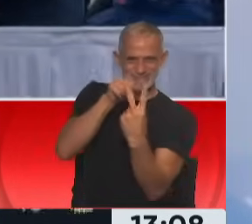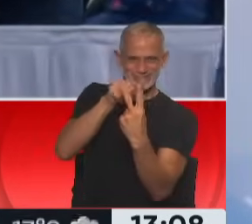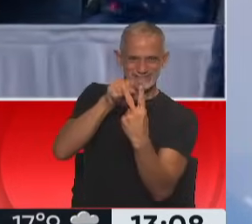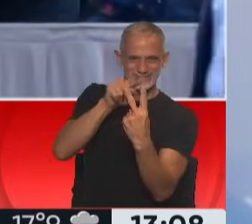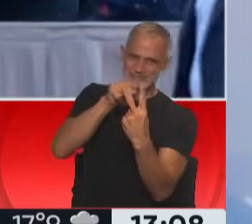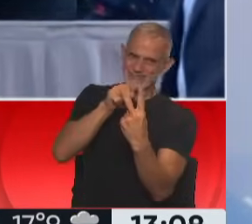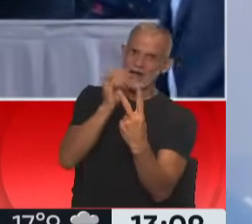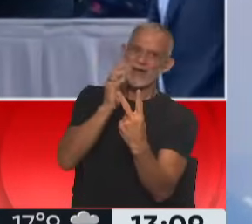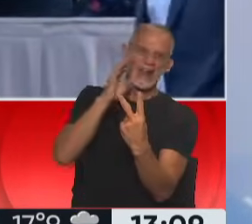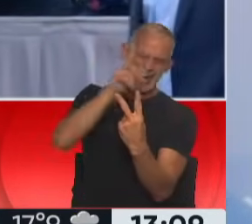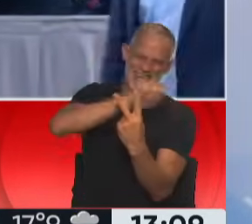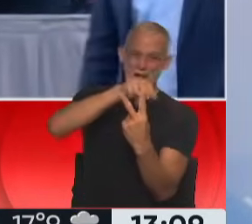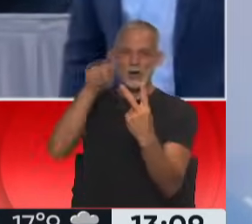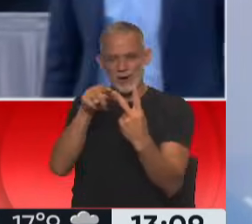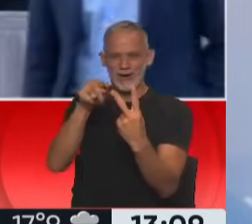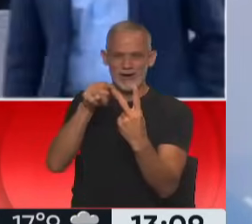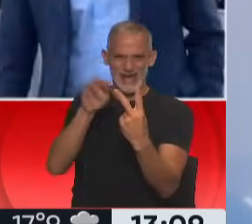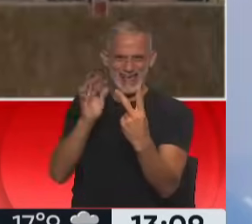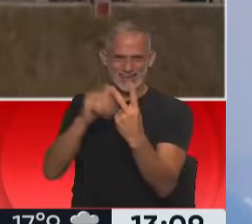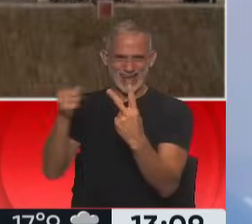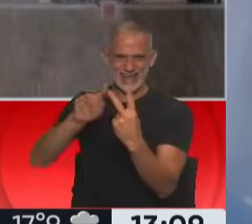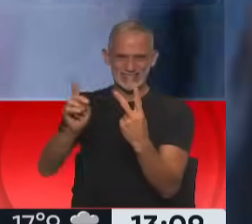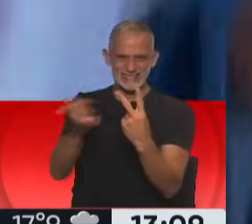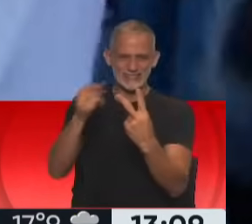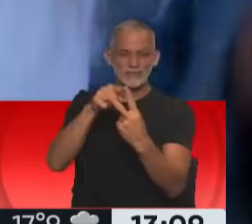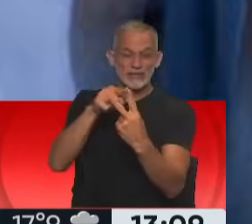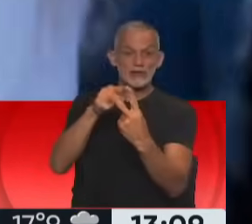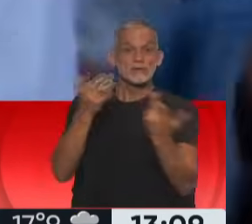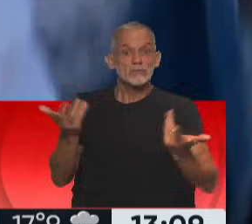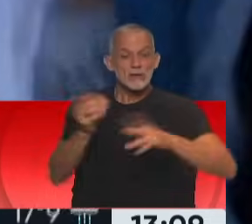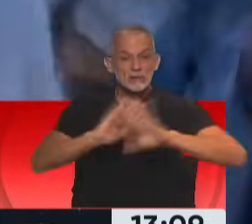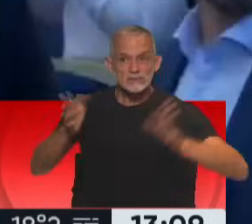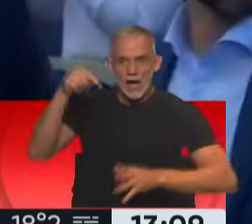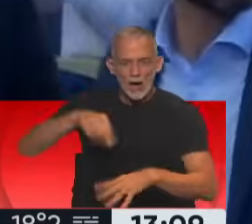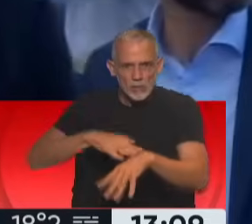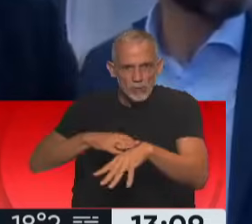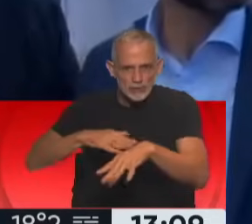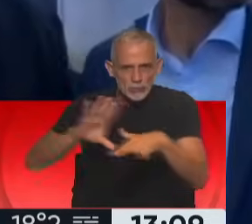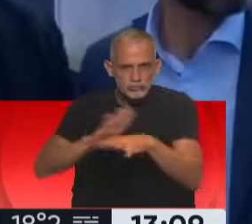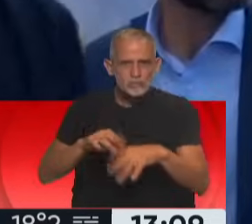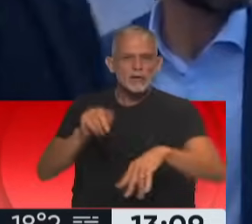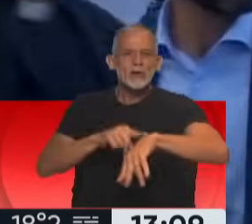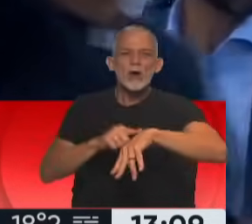estas circunstancias entre una votación y la otra. Y se dio en este momento, a las